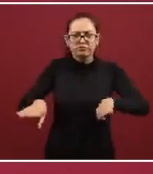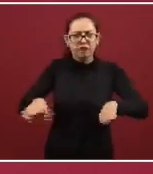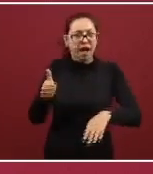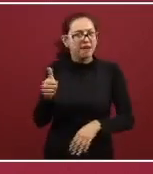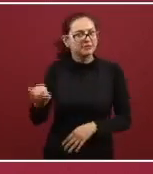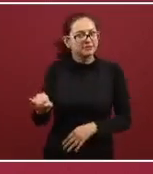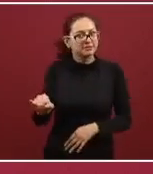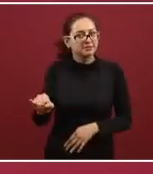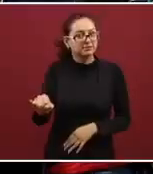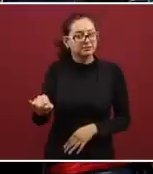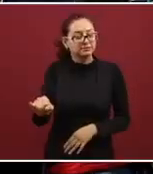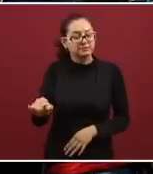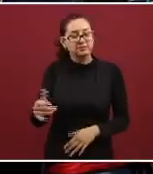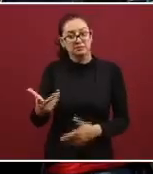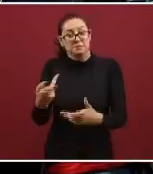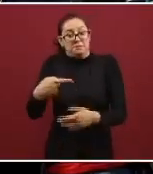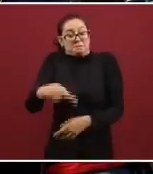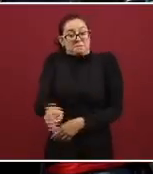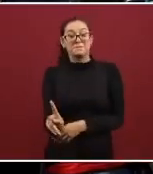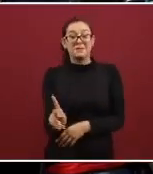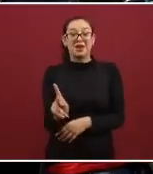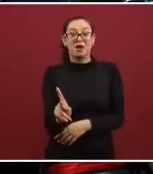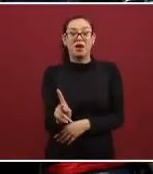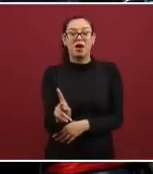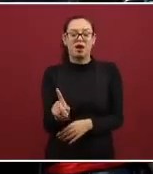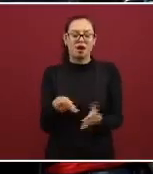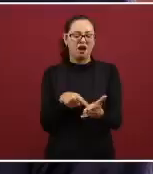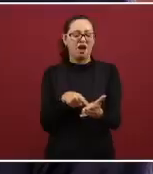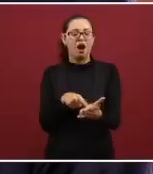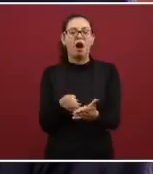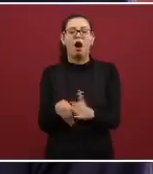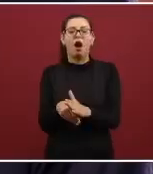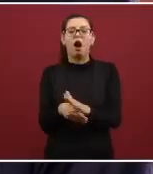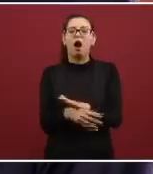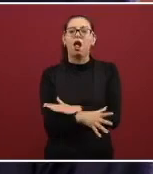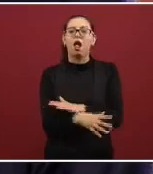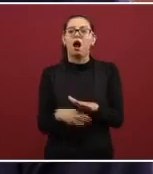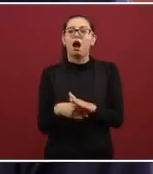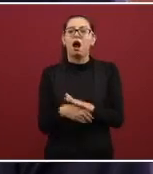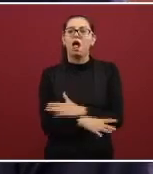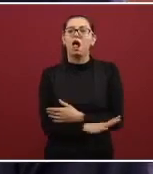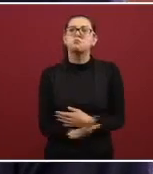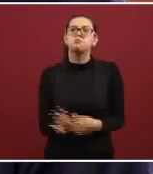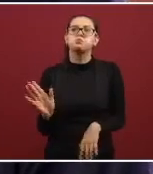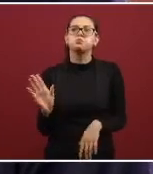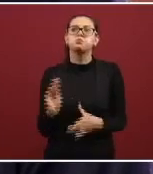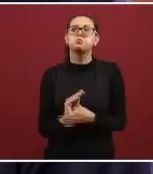Nada más que en la práctica no se aplica.